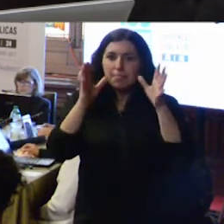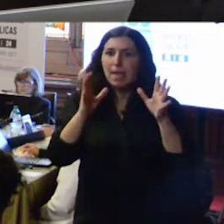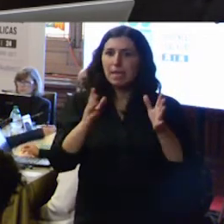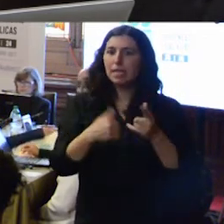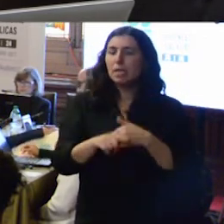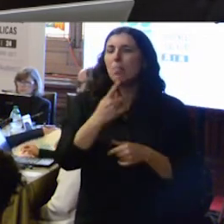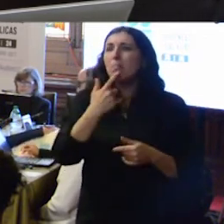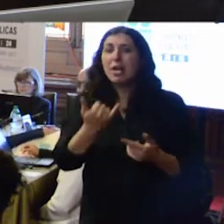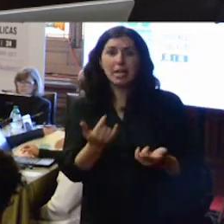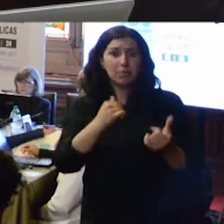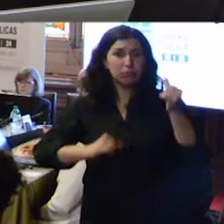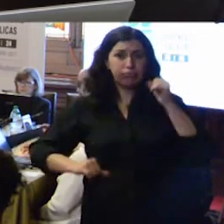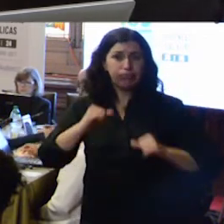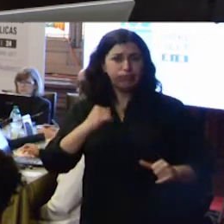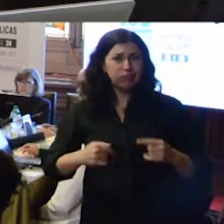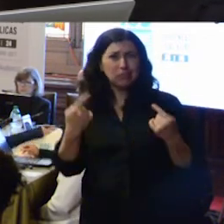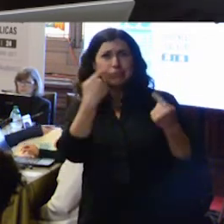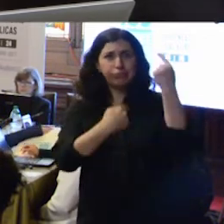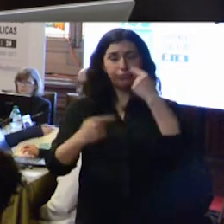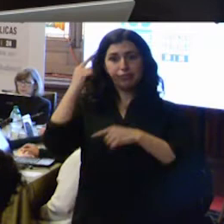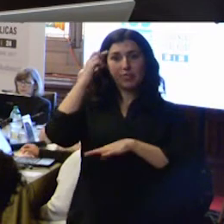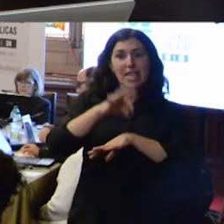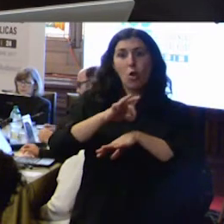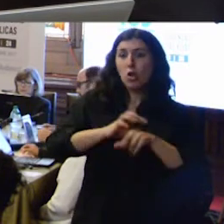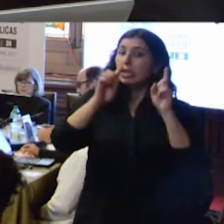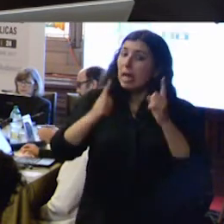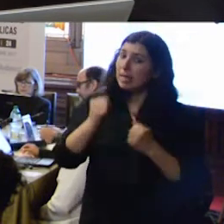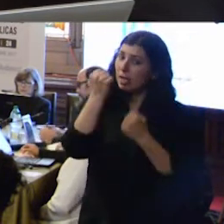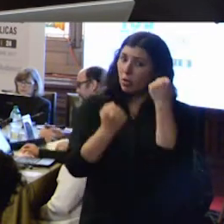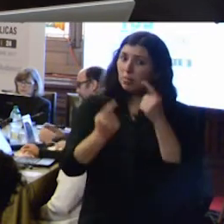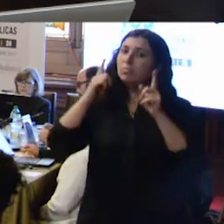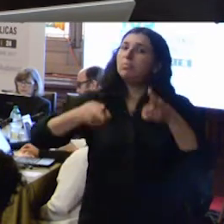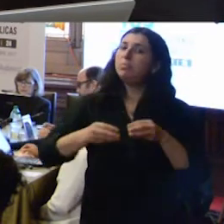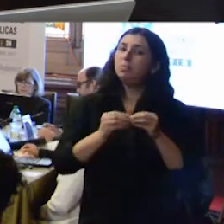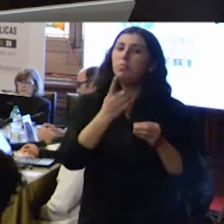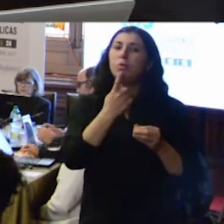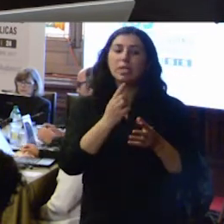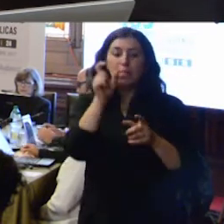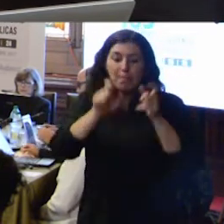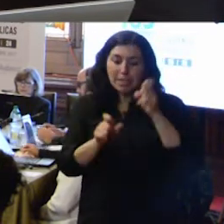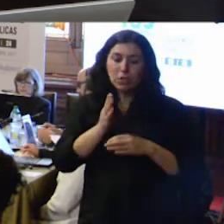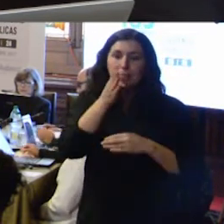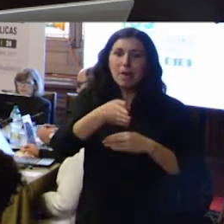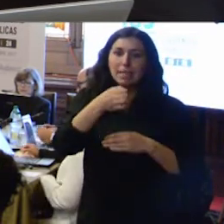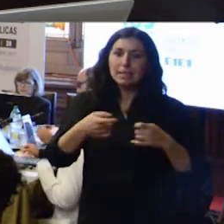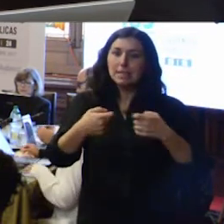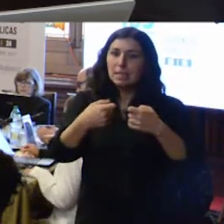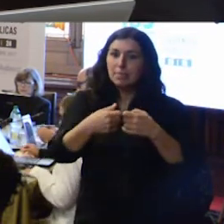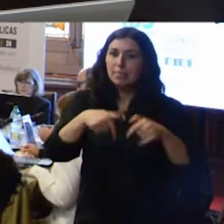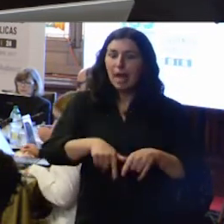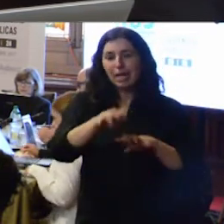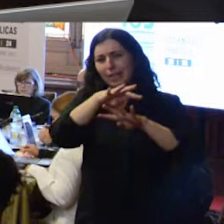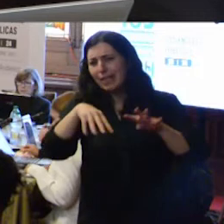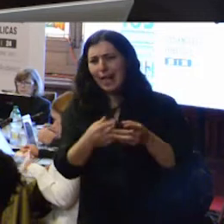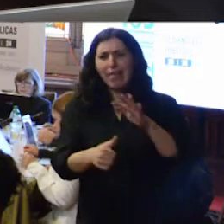agresiones físicas, psicológicas, económicas y políticas que por ejercer este derecho sufren los grupos, redes, líderes